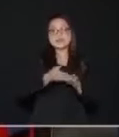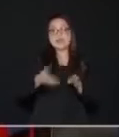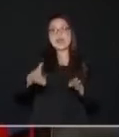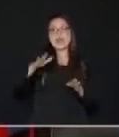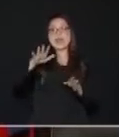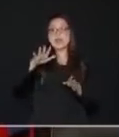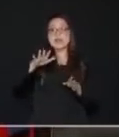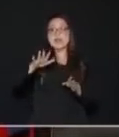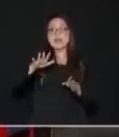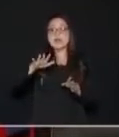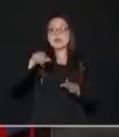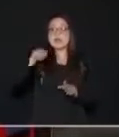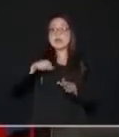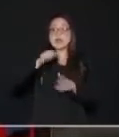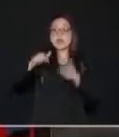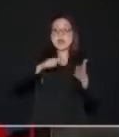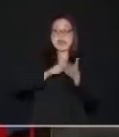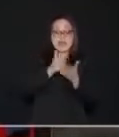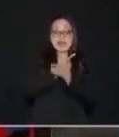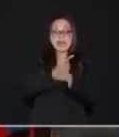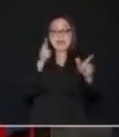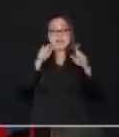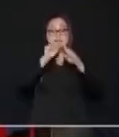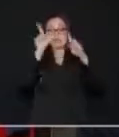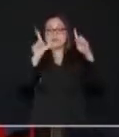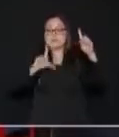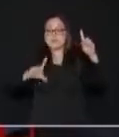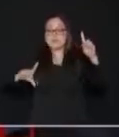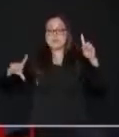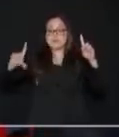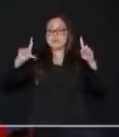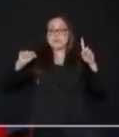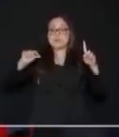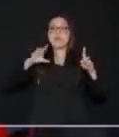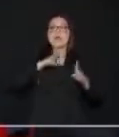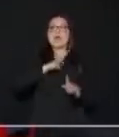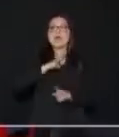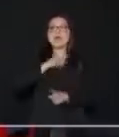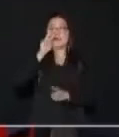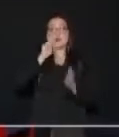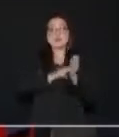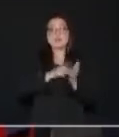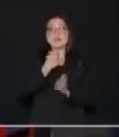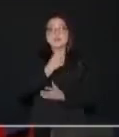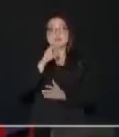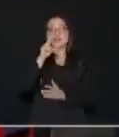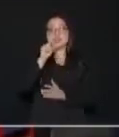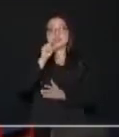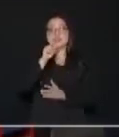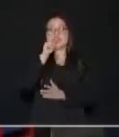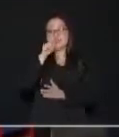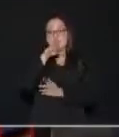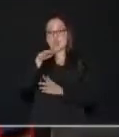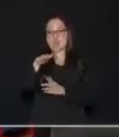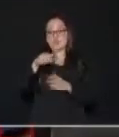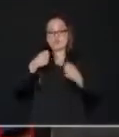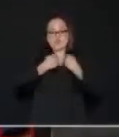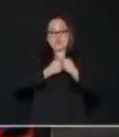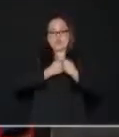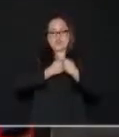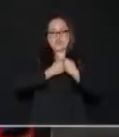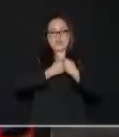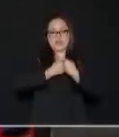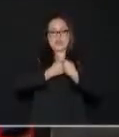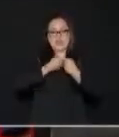zona libre a lo largo de los tres mil 180 kilómetros de frontera